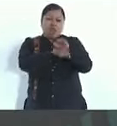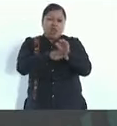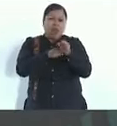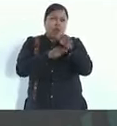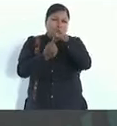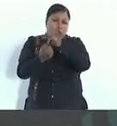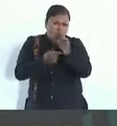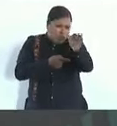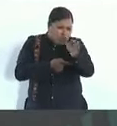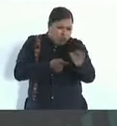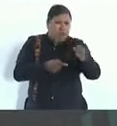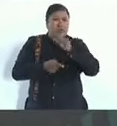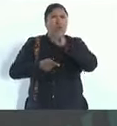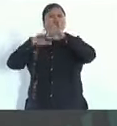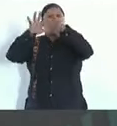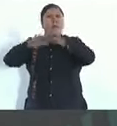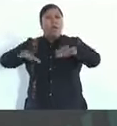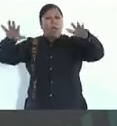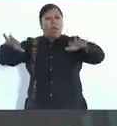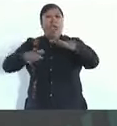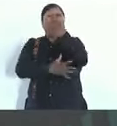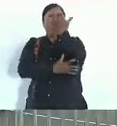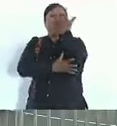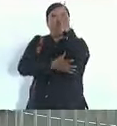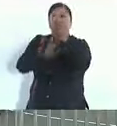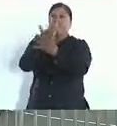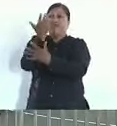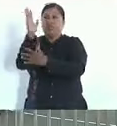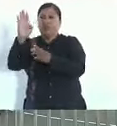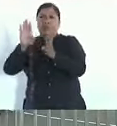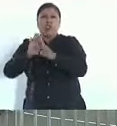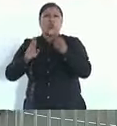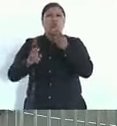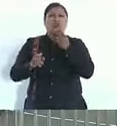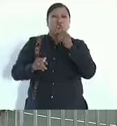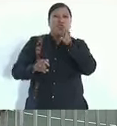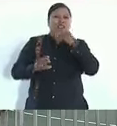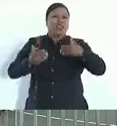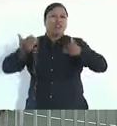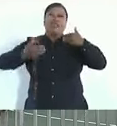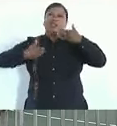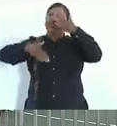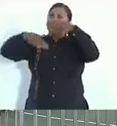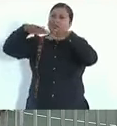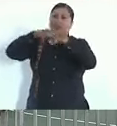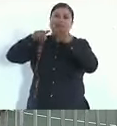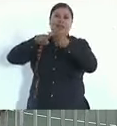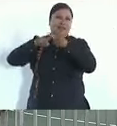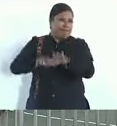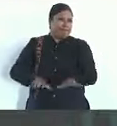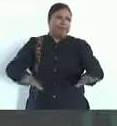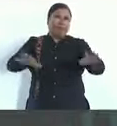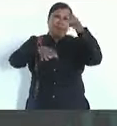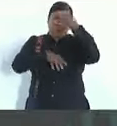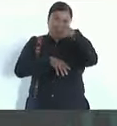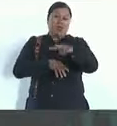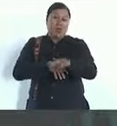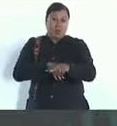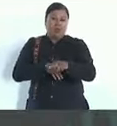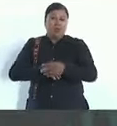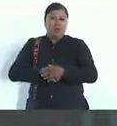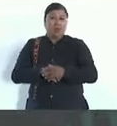así como las playas, las selvas, el uso y el disfrute para el pueblo mexicano. También